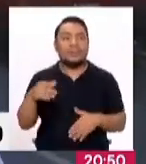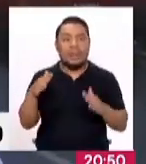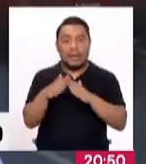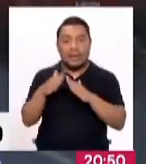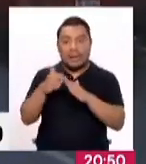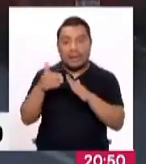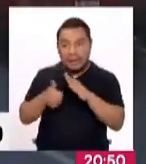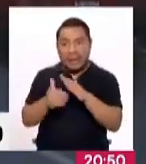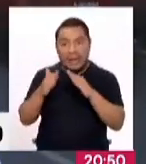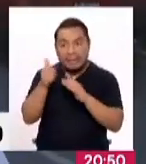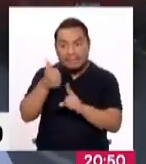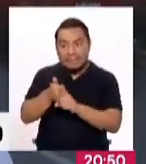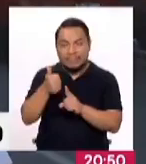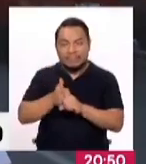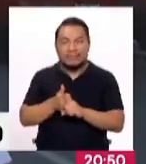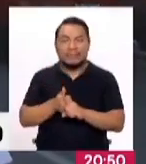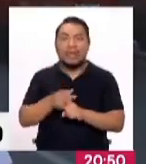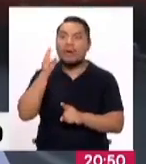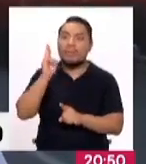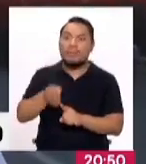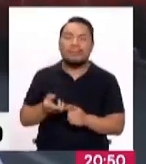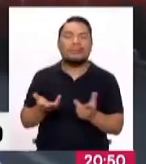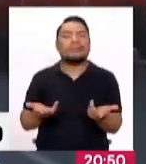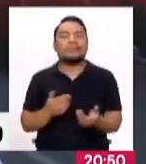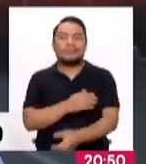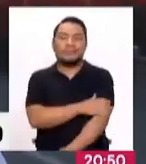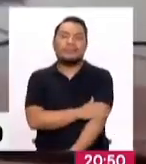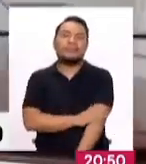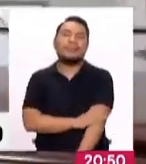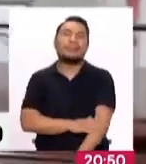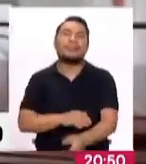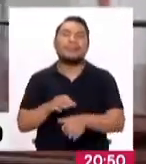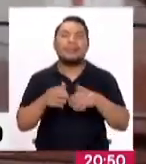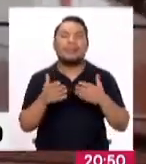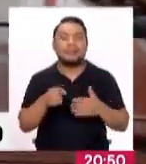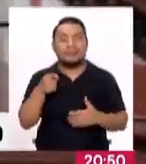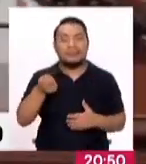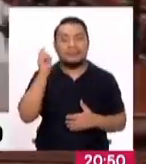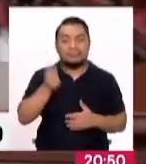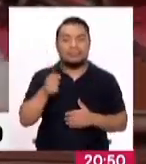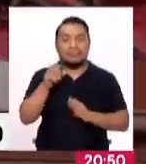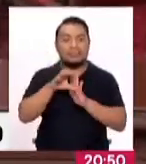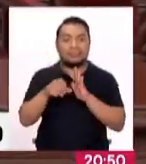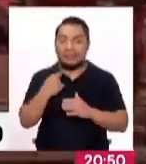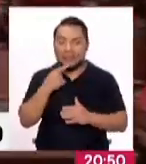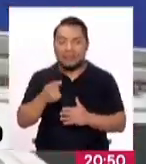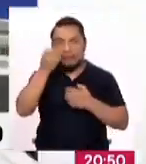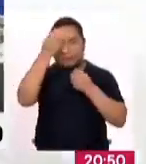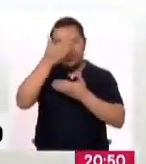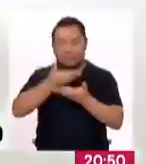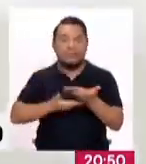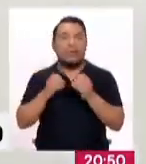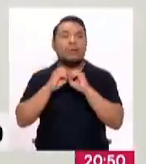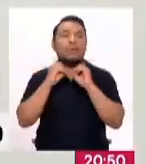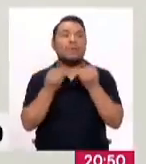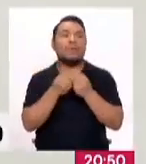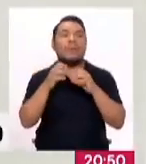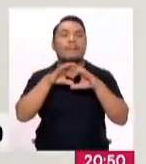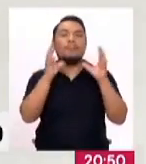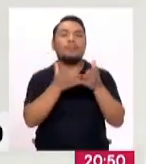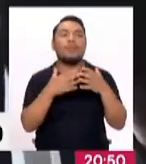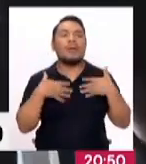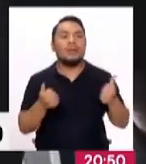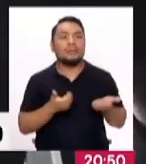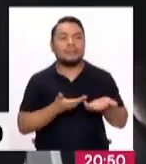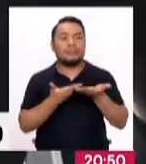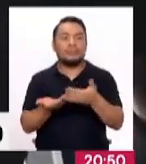una controversia entre lo dicho y lo que hace él. La sentencia destaca un informe de la Organización Mundial de la